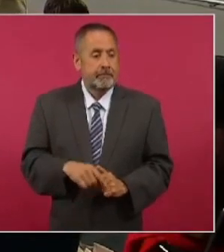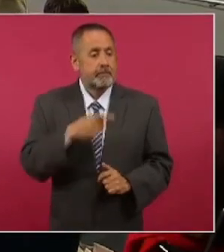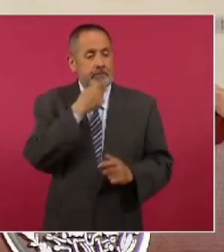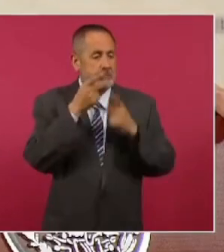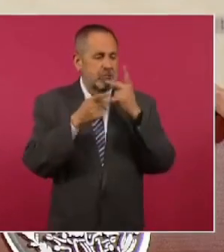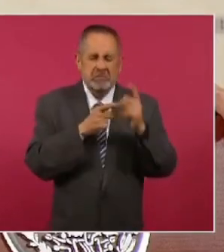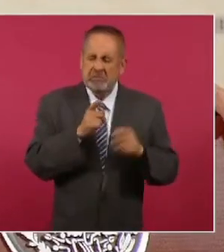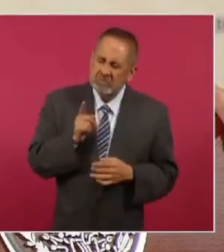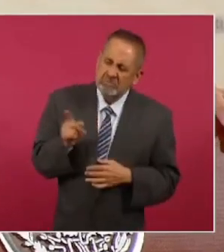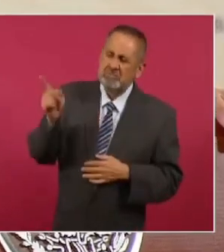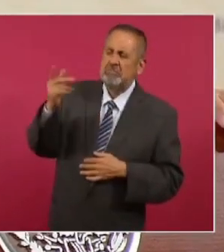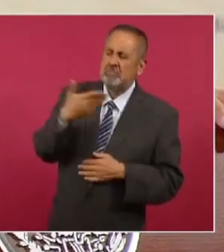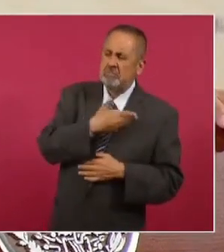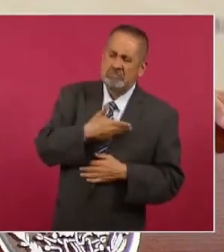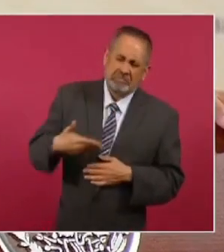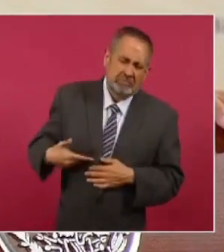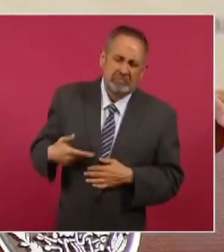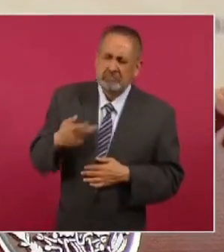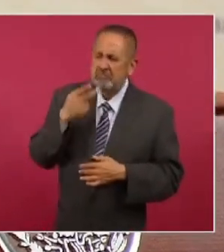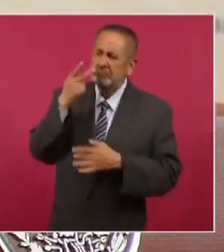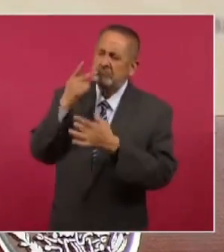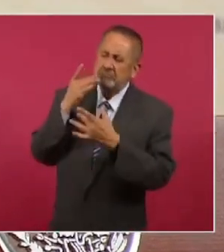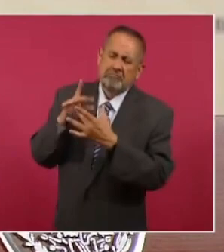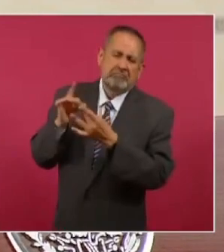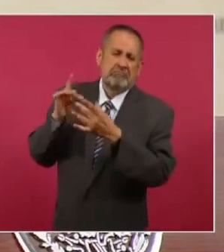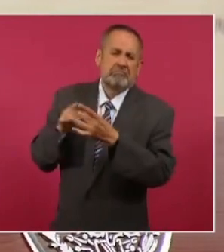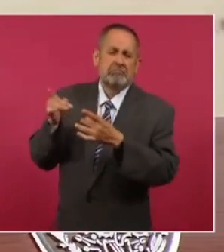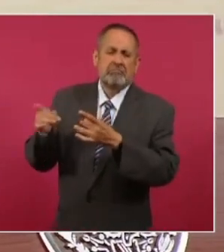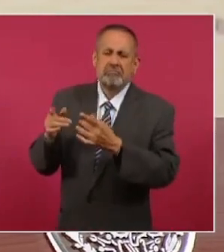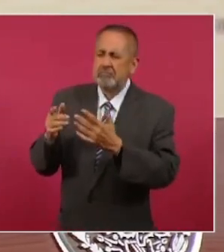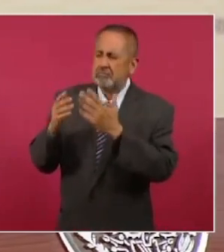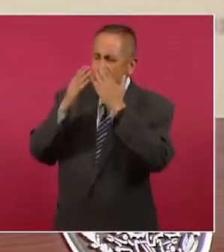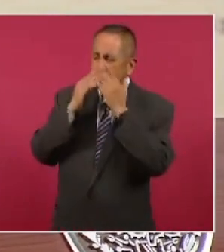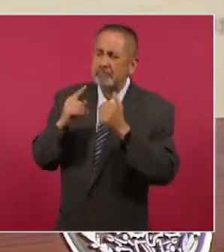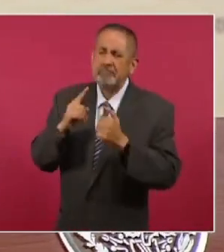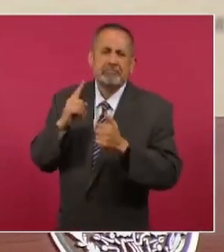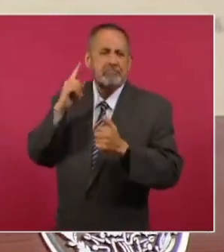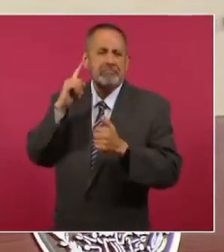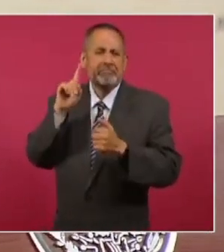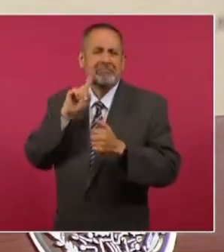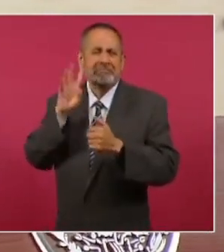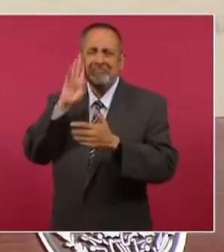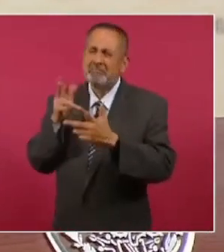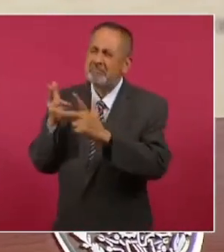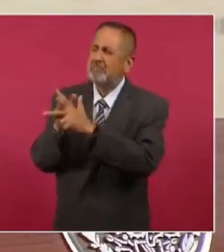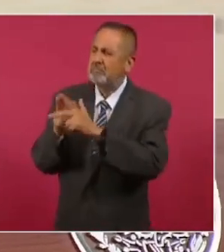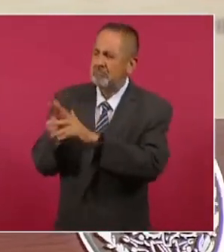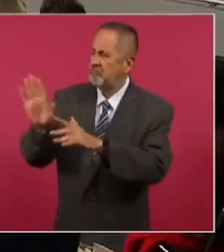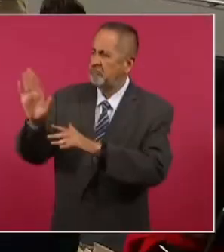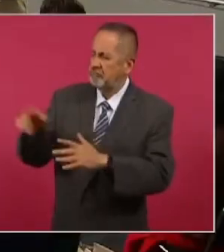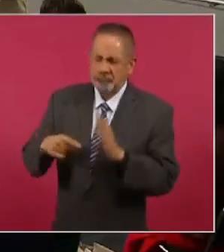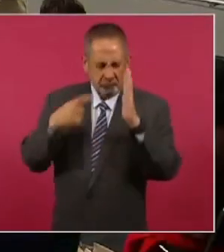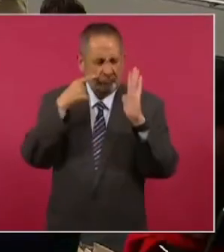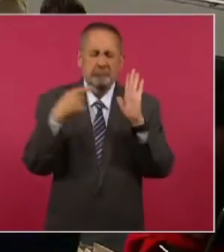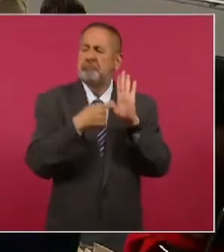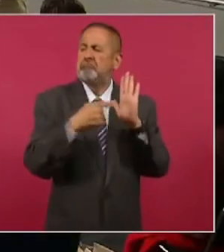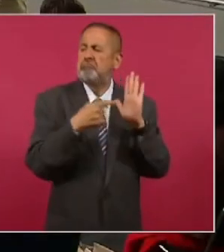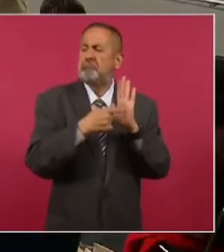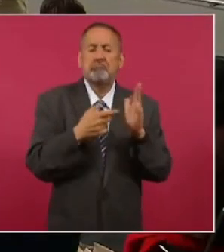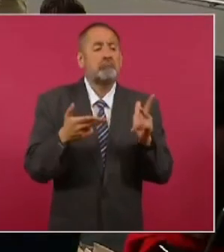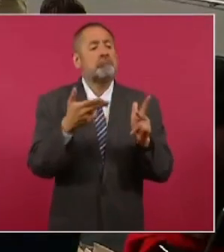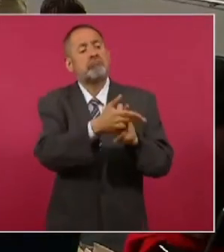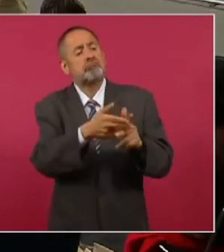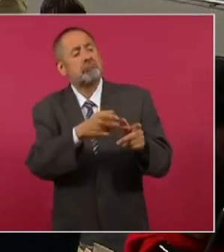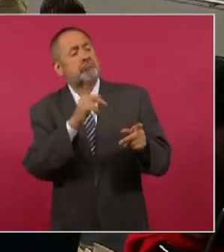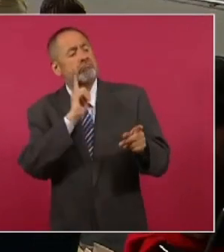presidente habla de que ya no hay feminicidios pero miren asesinaron a